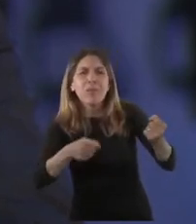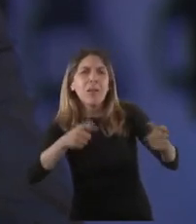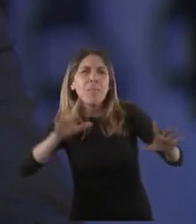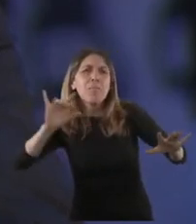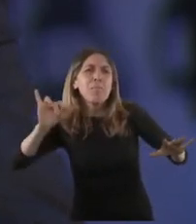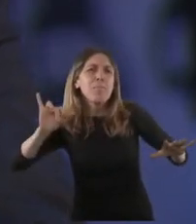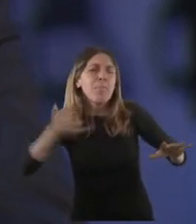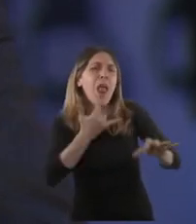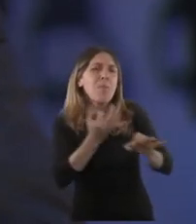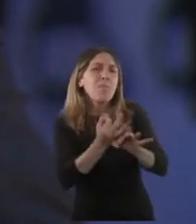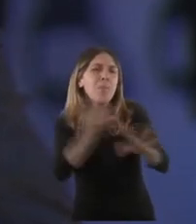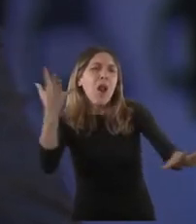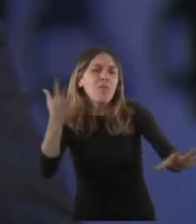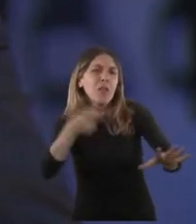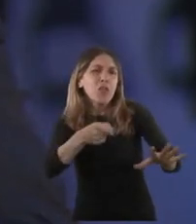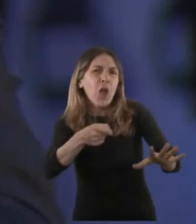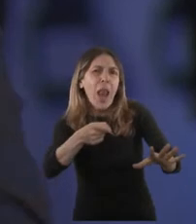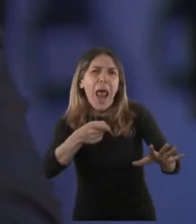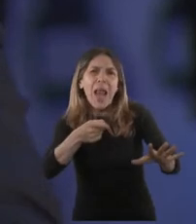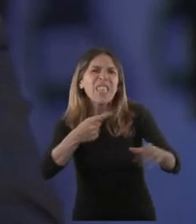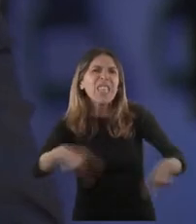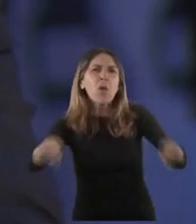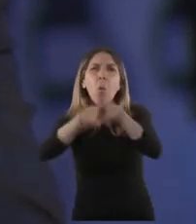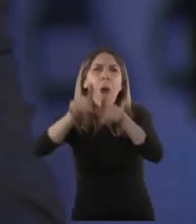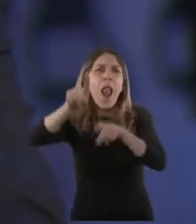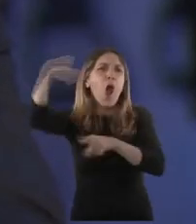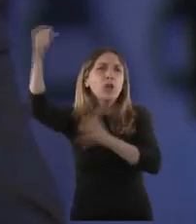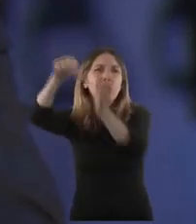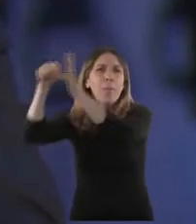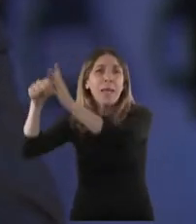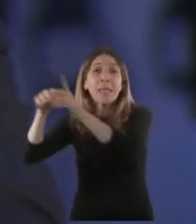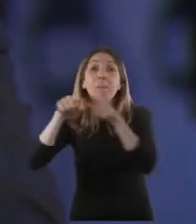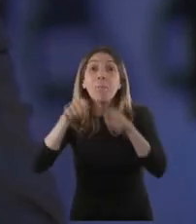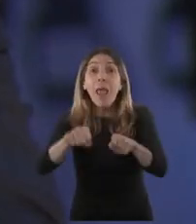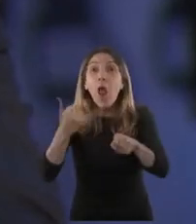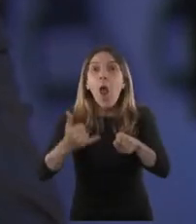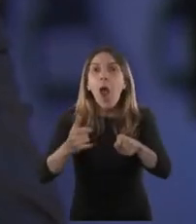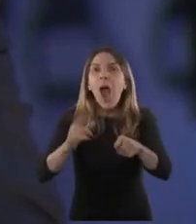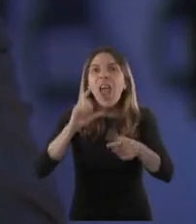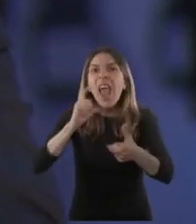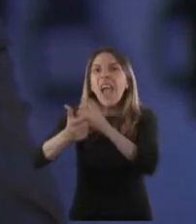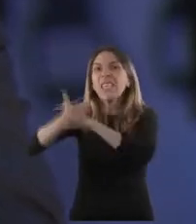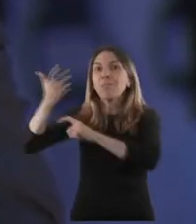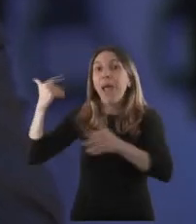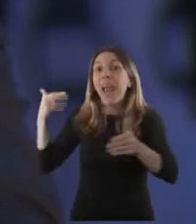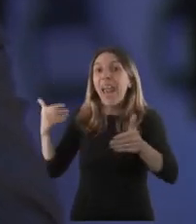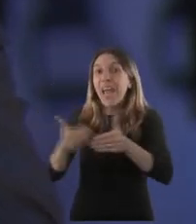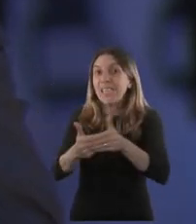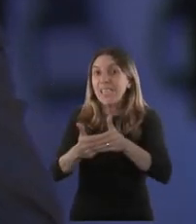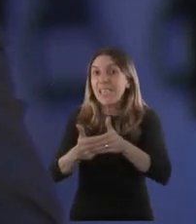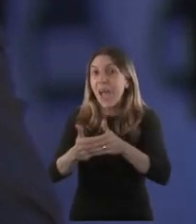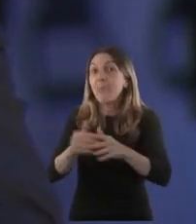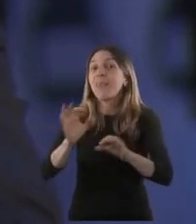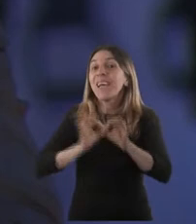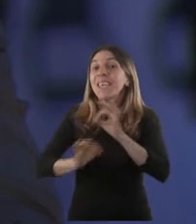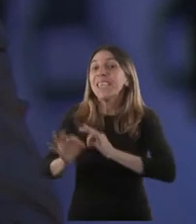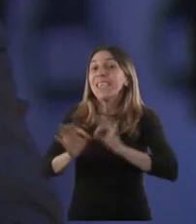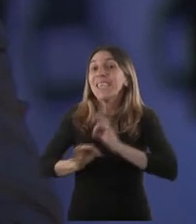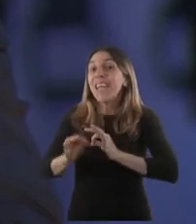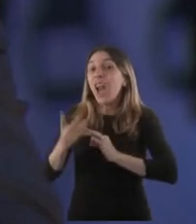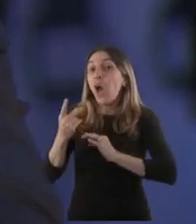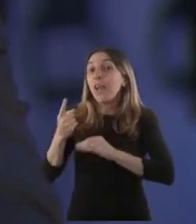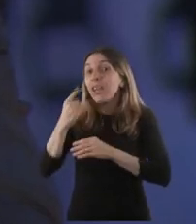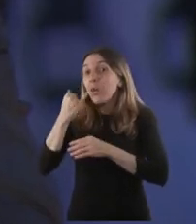mejores niveles internacionales, sino que tiene una historia atrás. Desde principios de siglo se hace